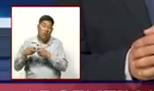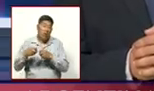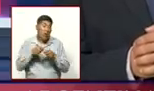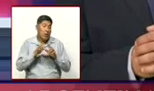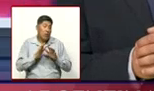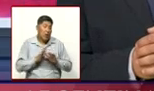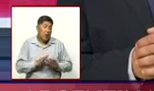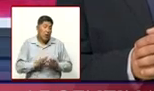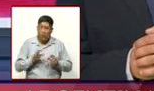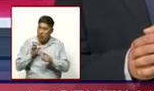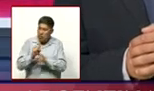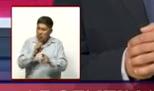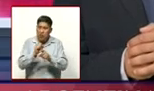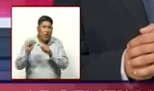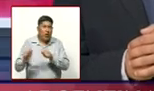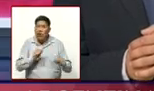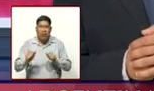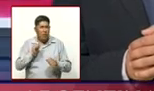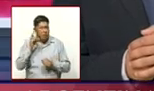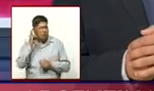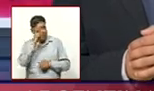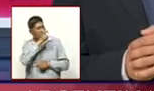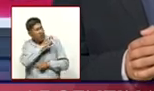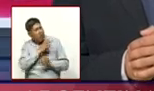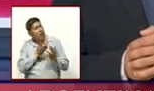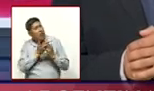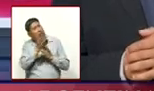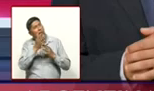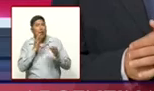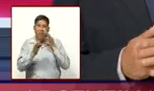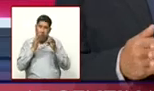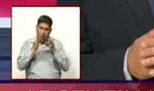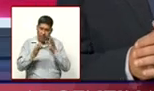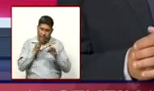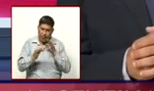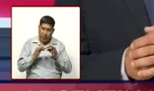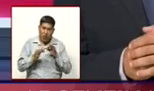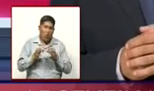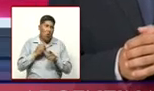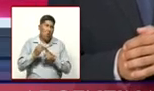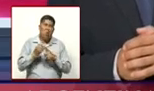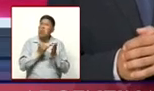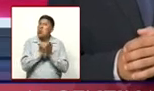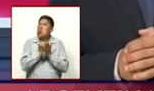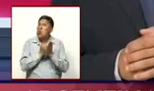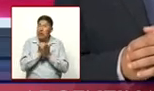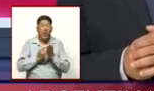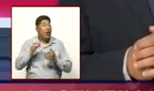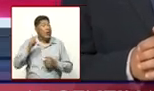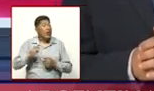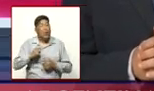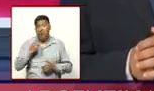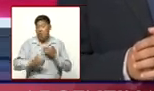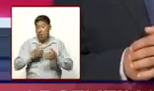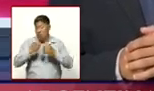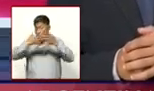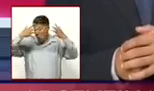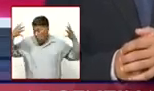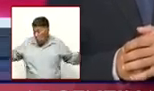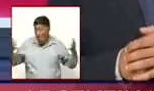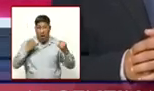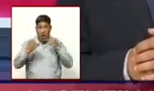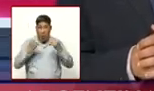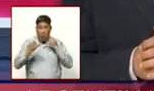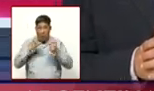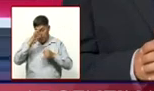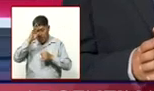delitos, además de identificar actividades sospechosas a través de las redes sociales. Este sistema emerge ante la necesidad de procesar grandes volúmenes de